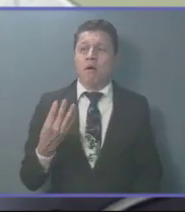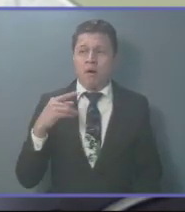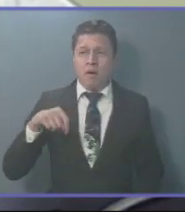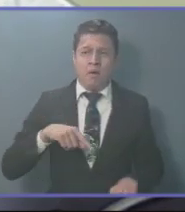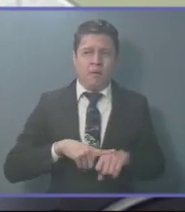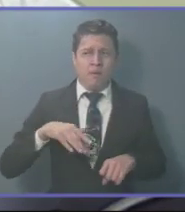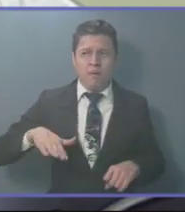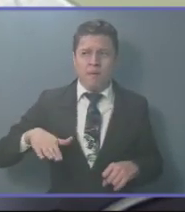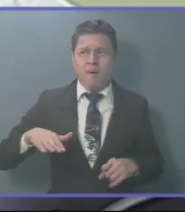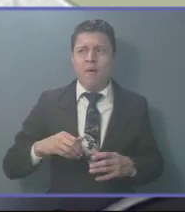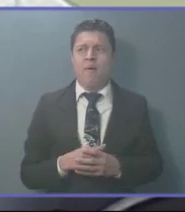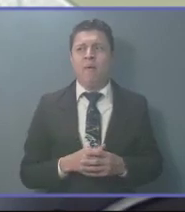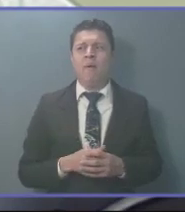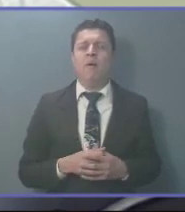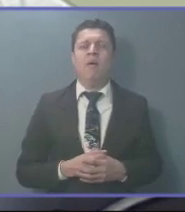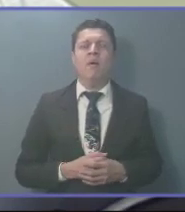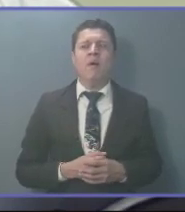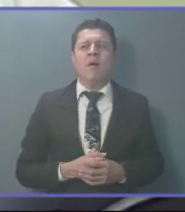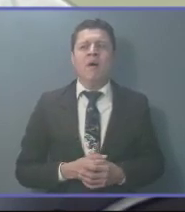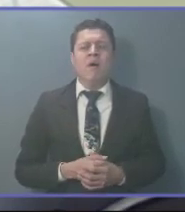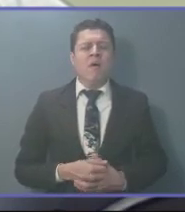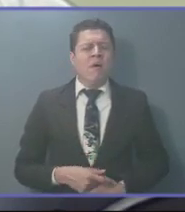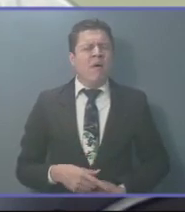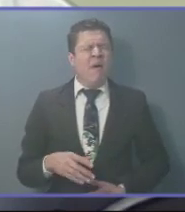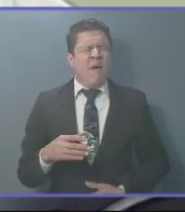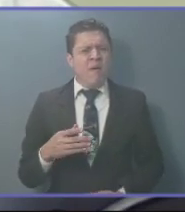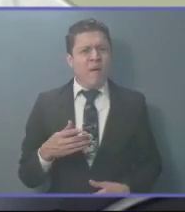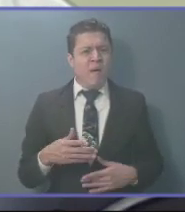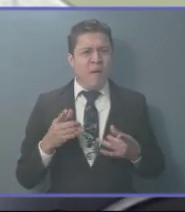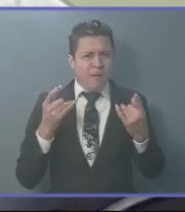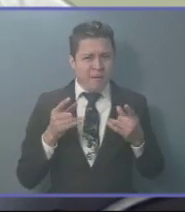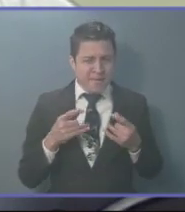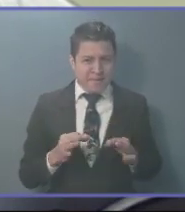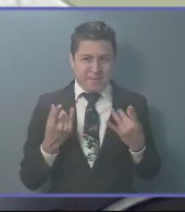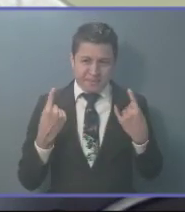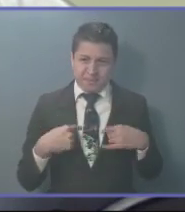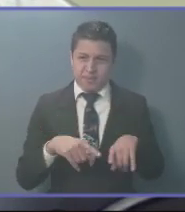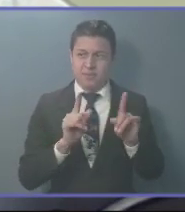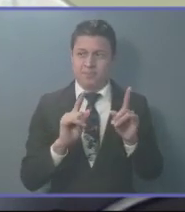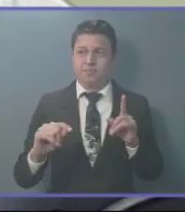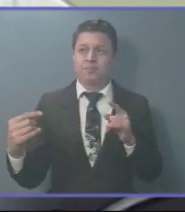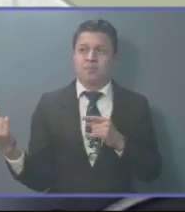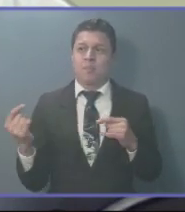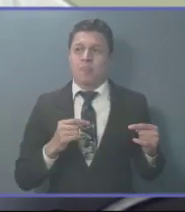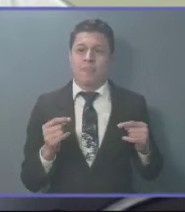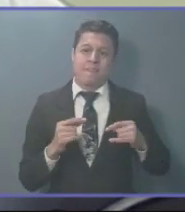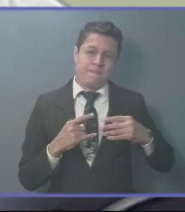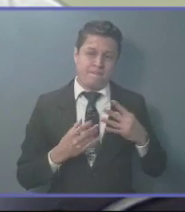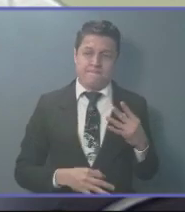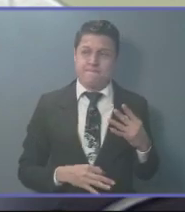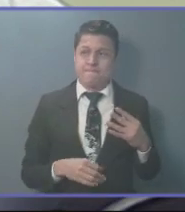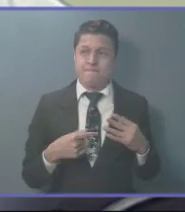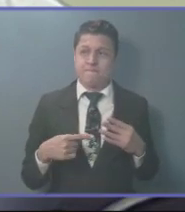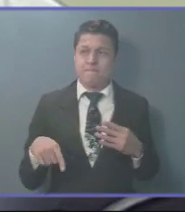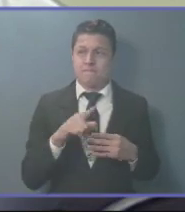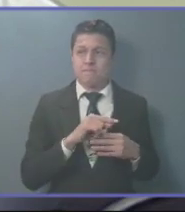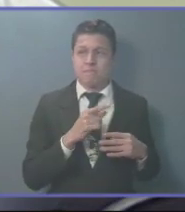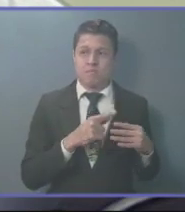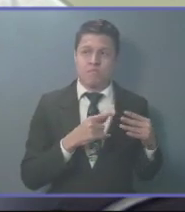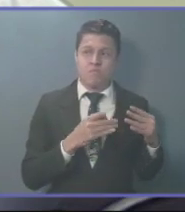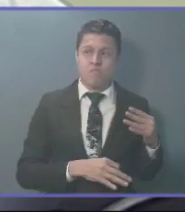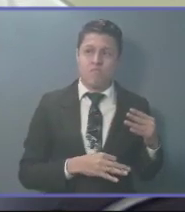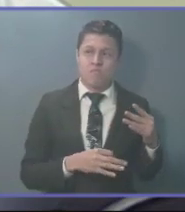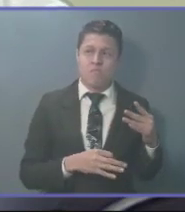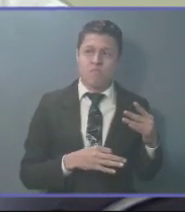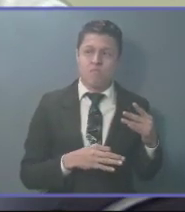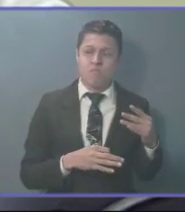tarde por él mismo, que así los mantendremos en el juego legal, mientras sus decretos